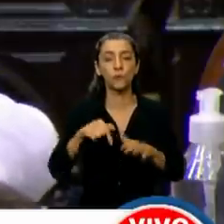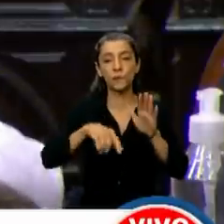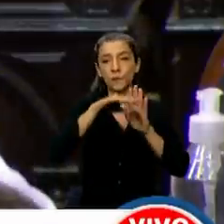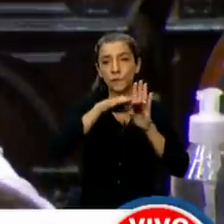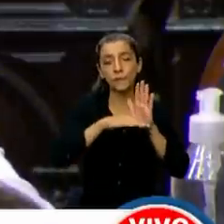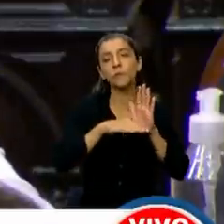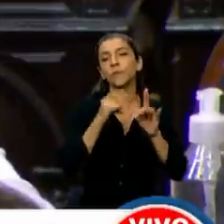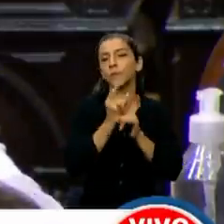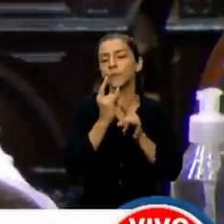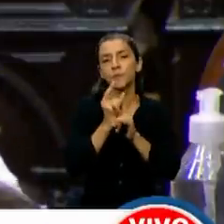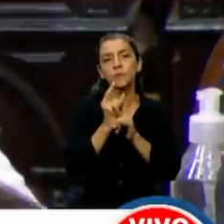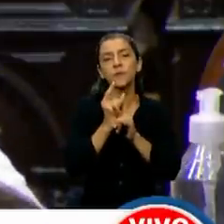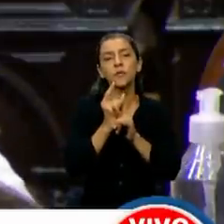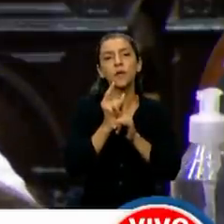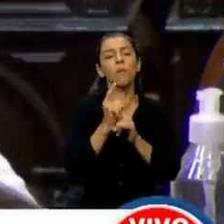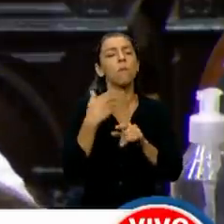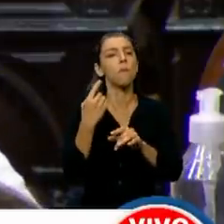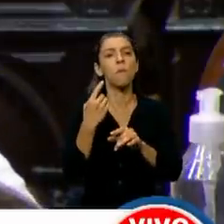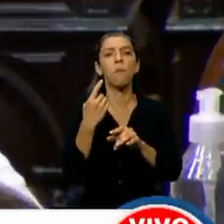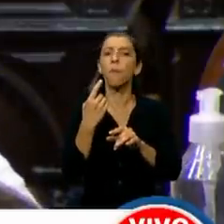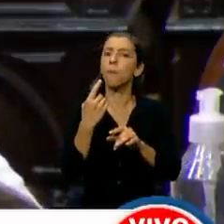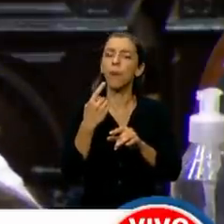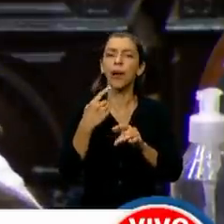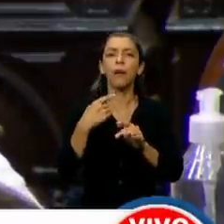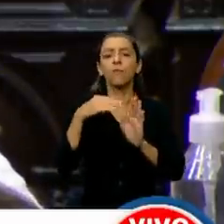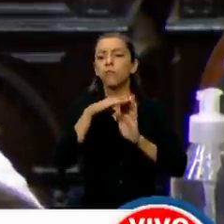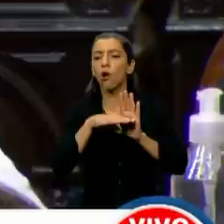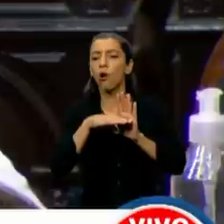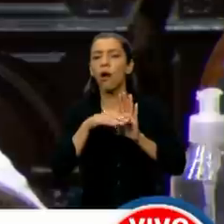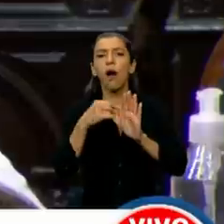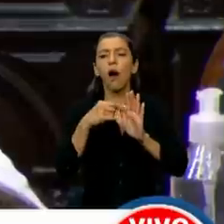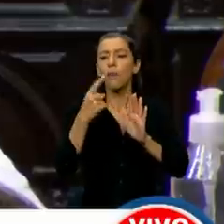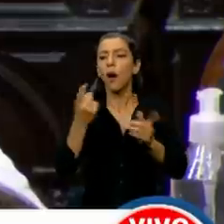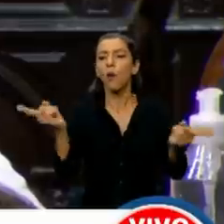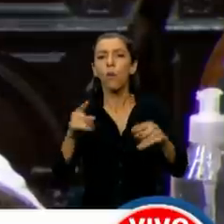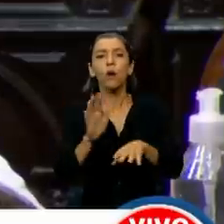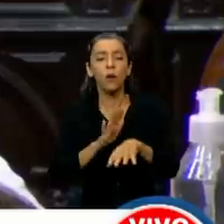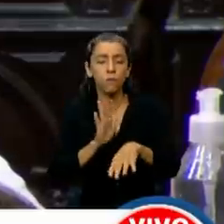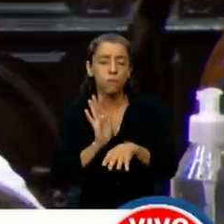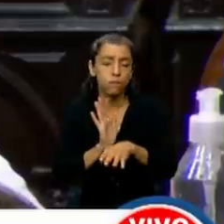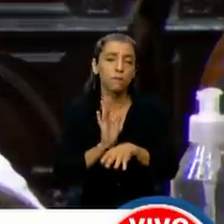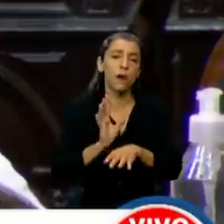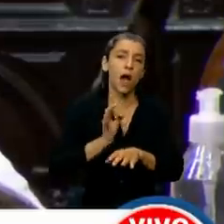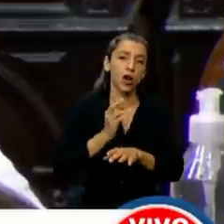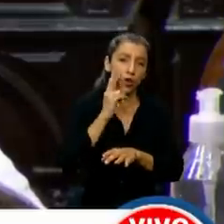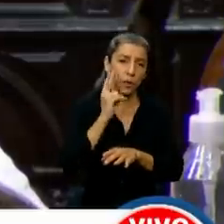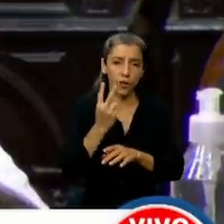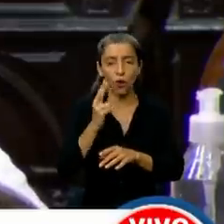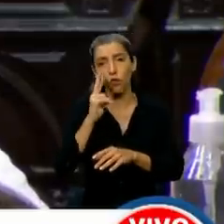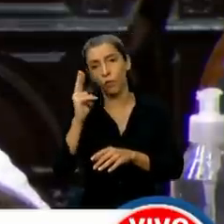siempre se refinanció y siempre creció en momentos de crisis fue en el 2002 o en el 2009